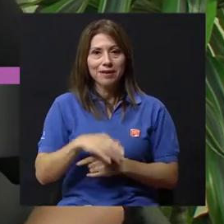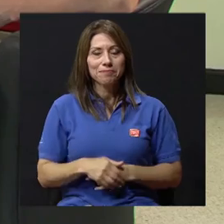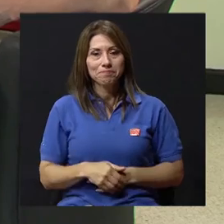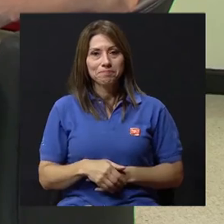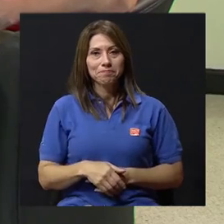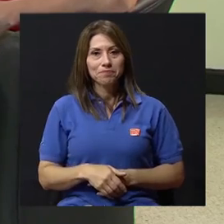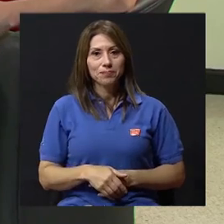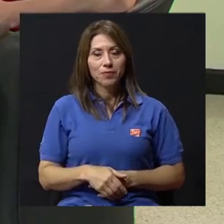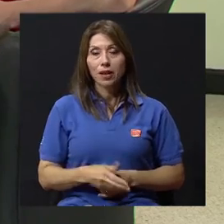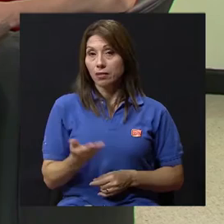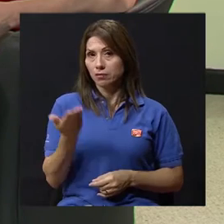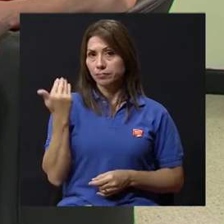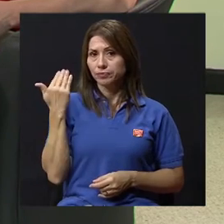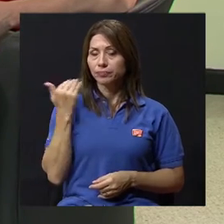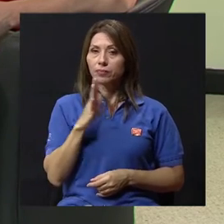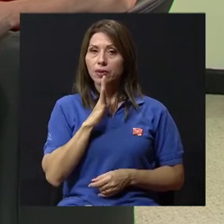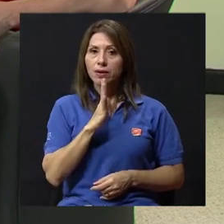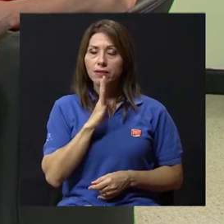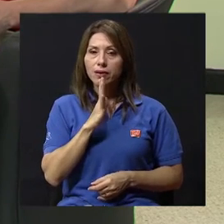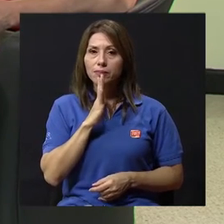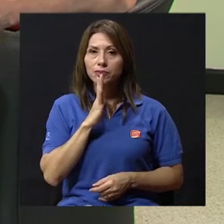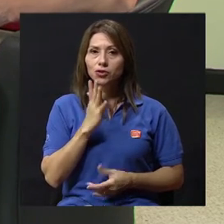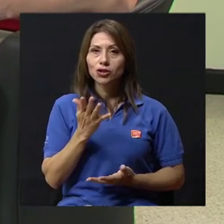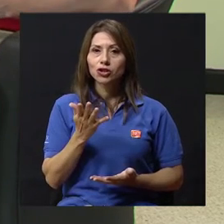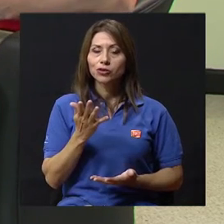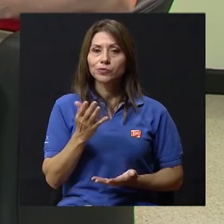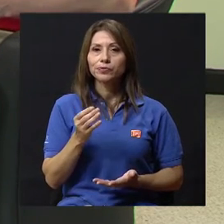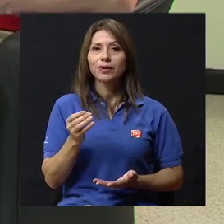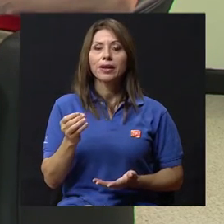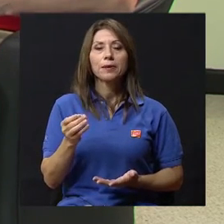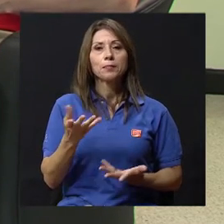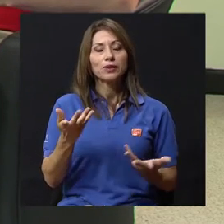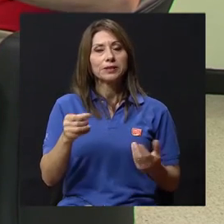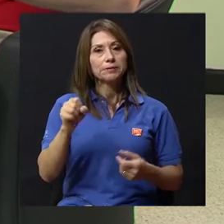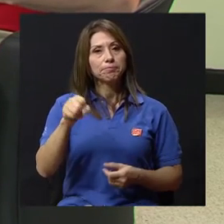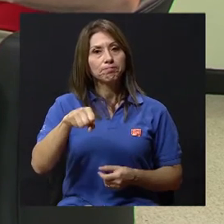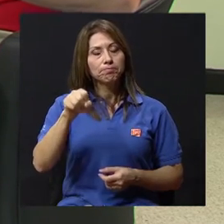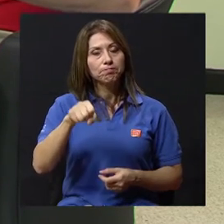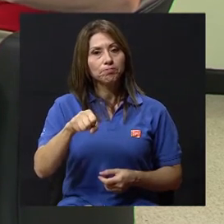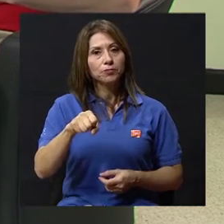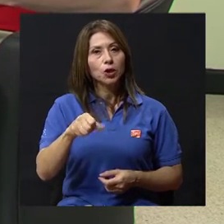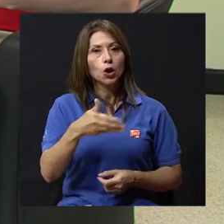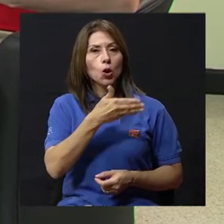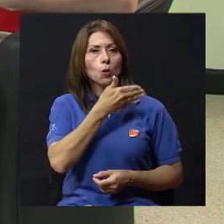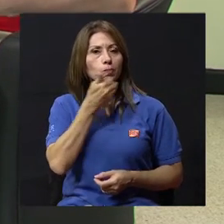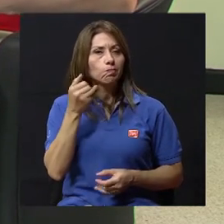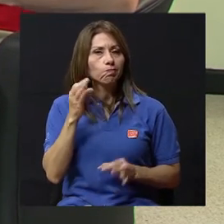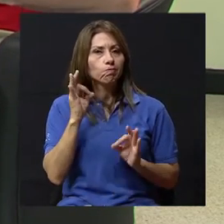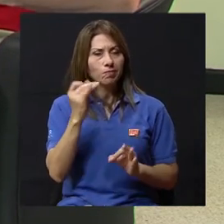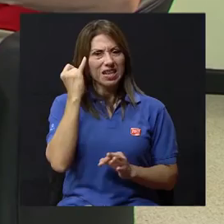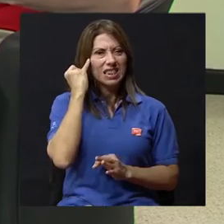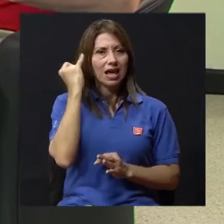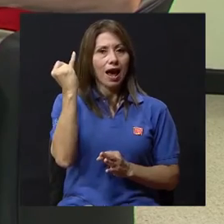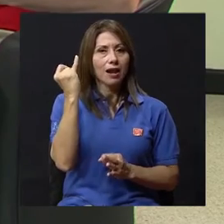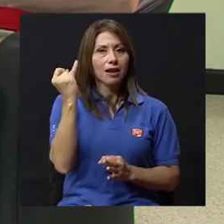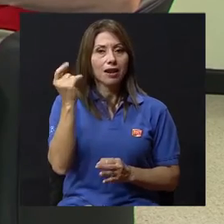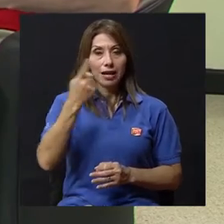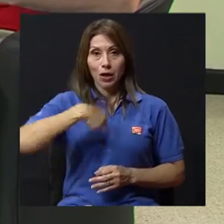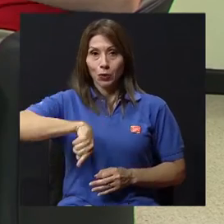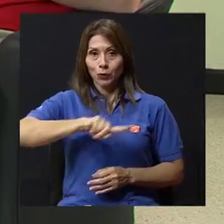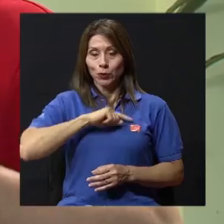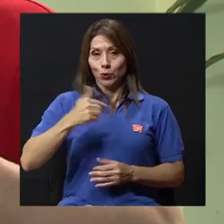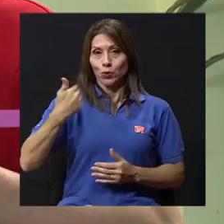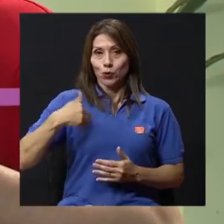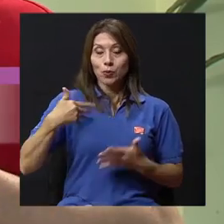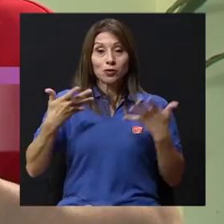Álvaro, bueno, en el bloque pasado conversábamos de que, pues sí, lo ideal sería que nosotros los hombres, al llegar a estas